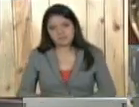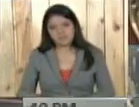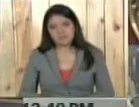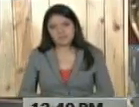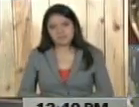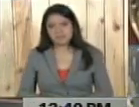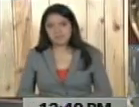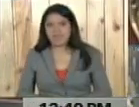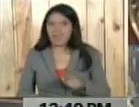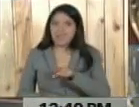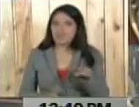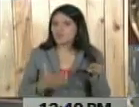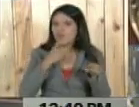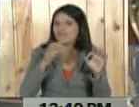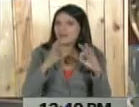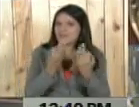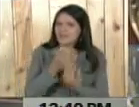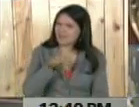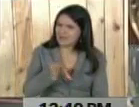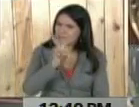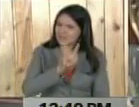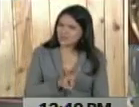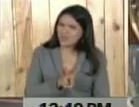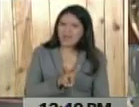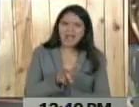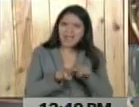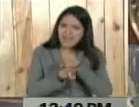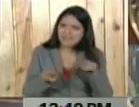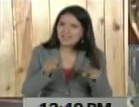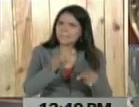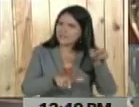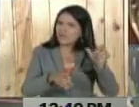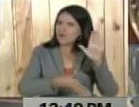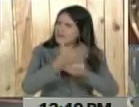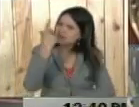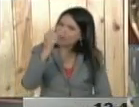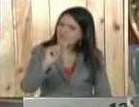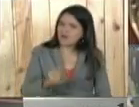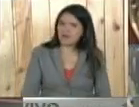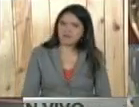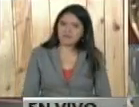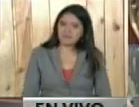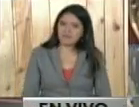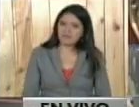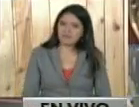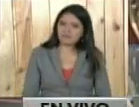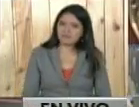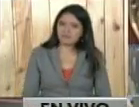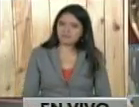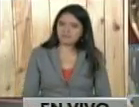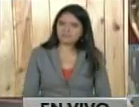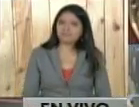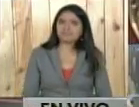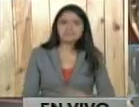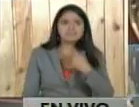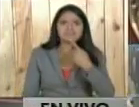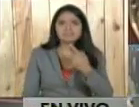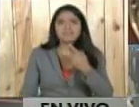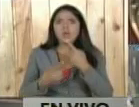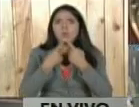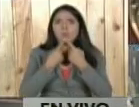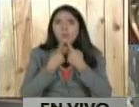Es que ellos no tienen su familia en Venezuela. Estas personas que se fueron a hacer lobby, es más, lo dijeron